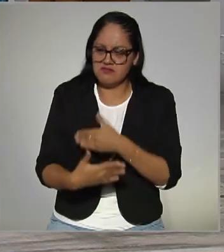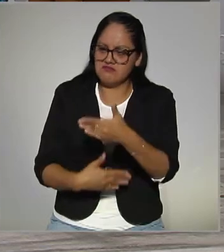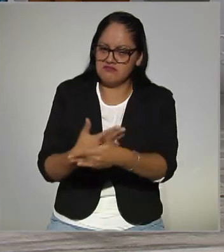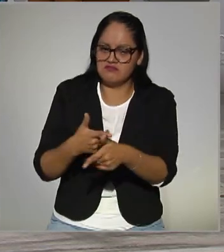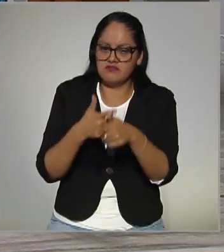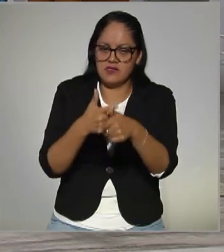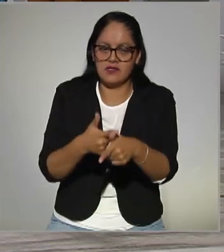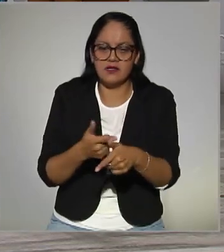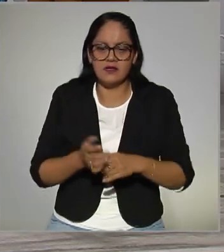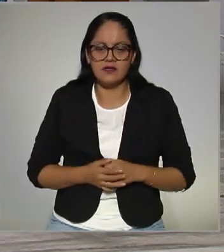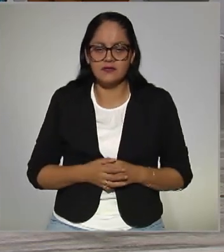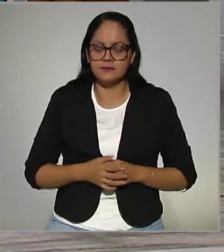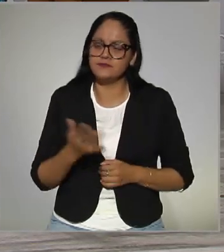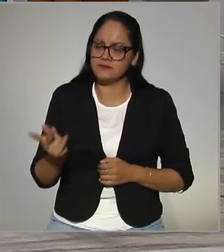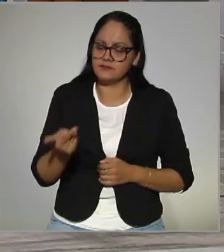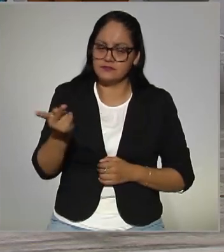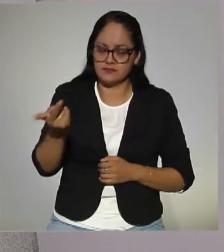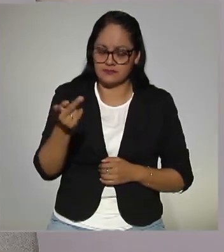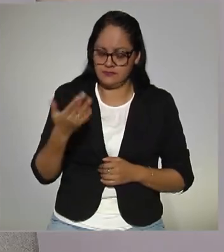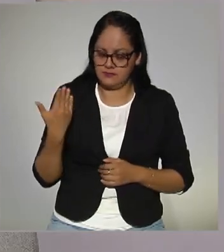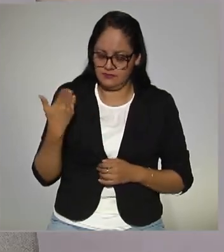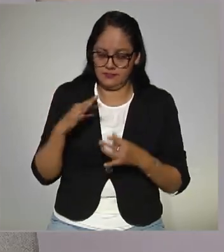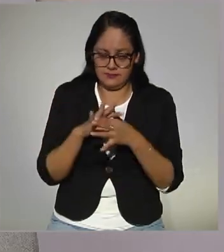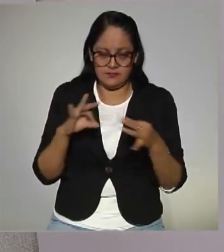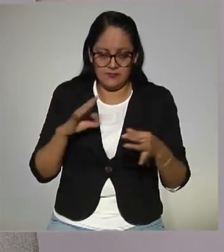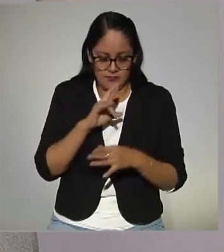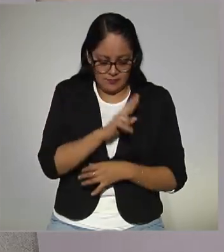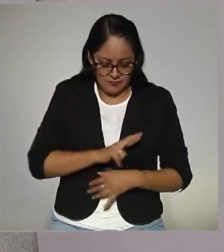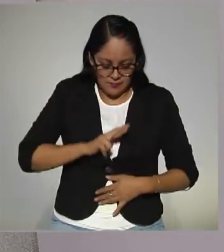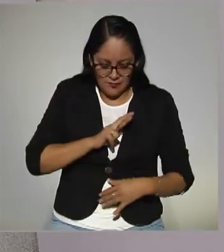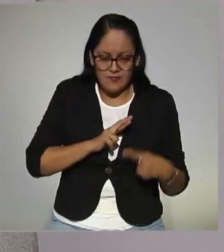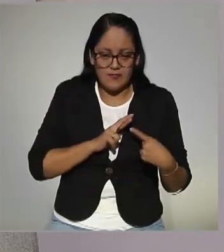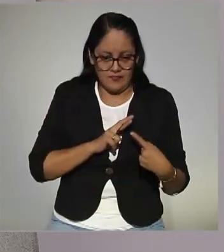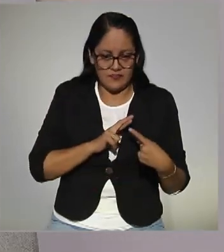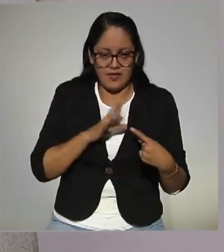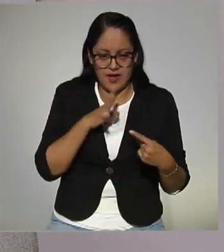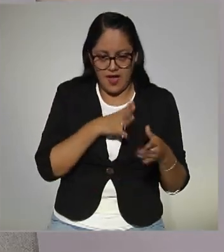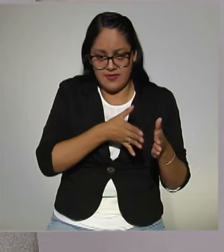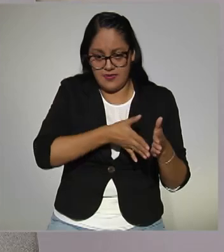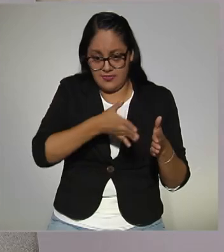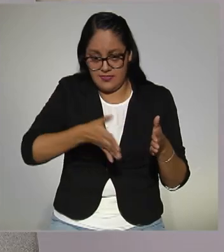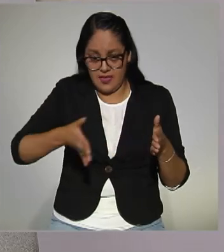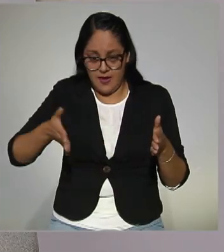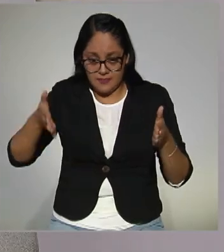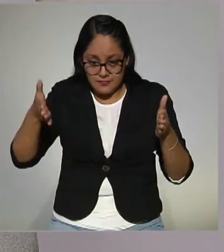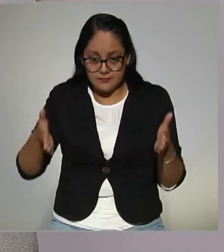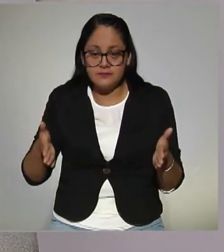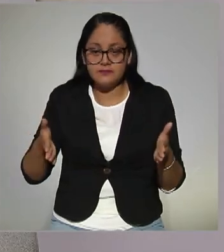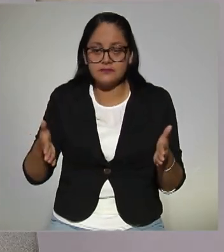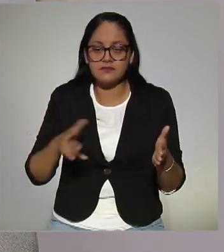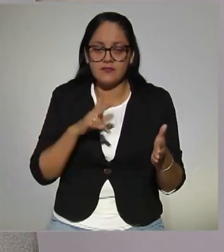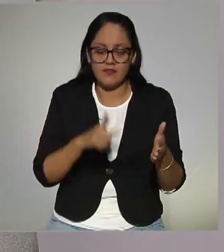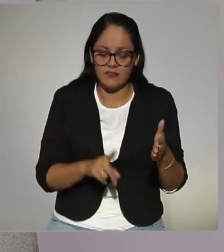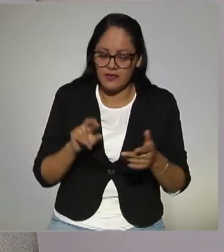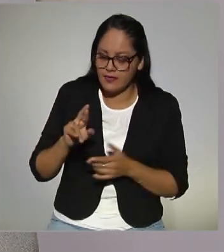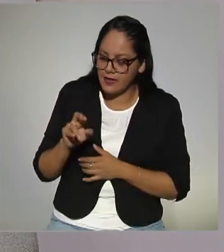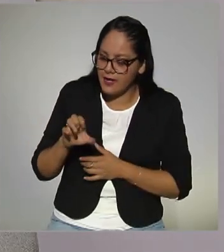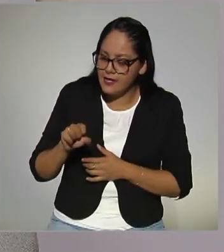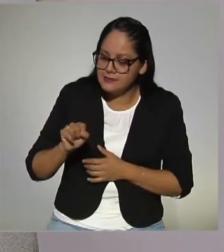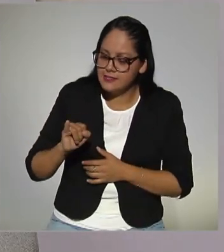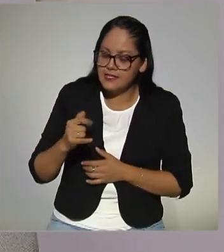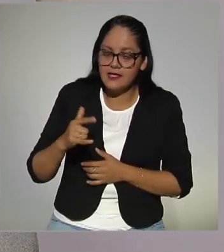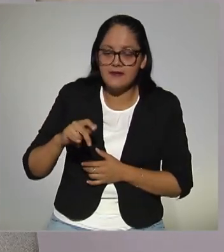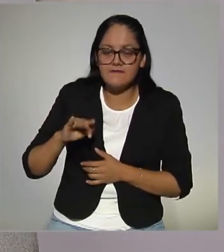seguir avanzando. Te preguntaba hace rato si el resentimiento tenía etapas. Este resignificar, ya está el